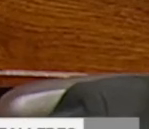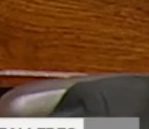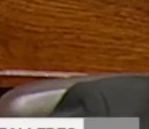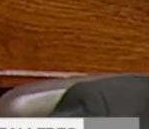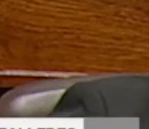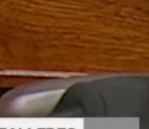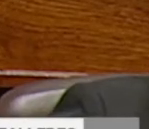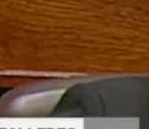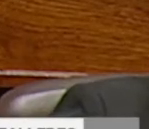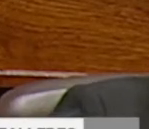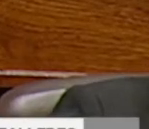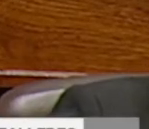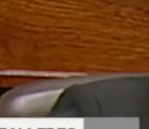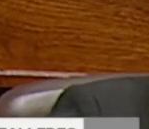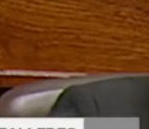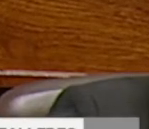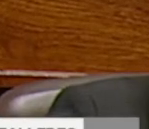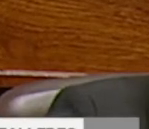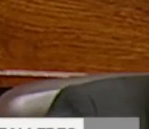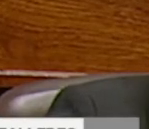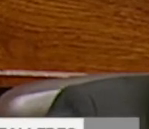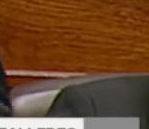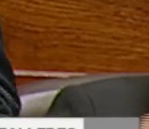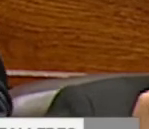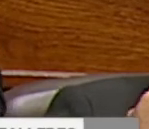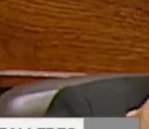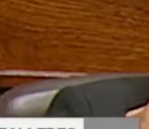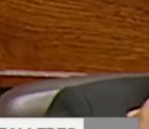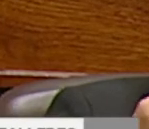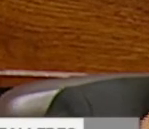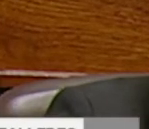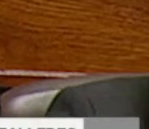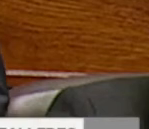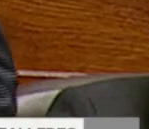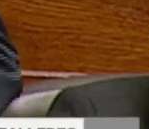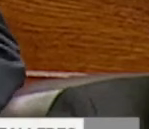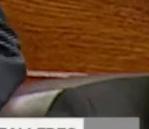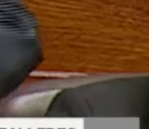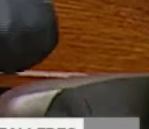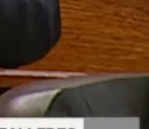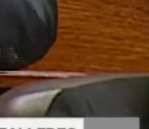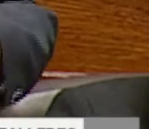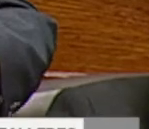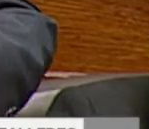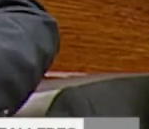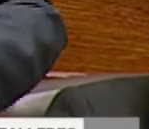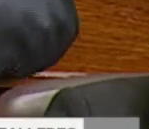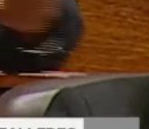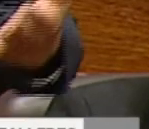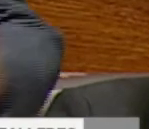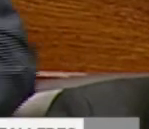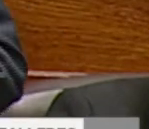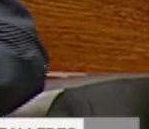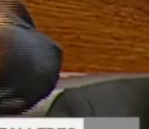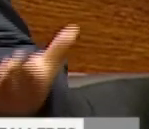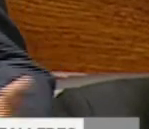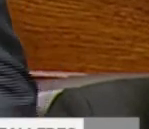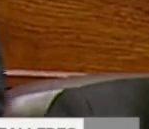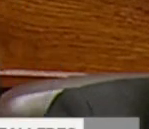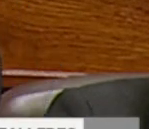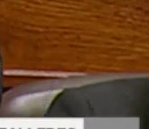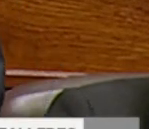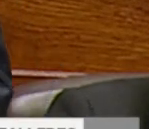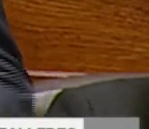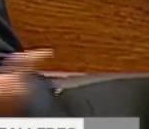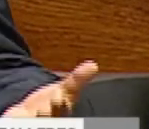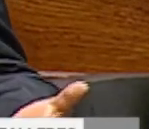tiene actividades pequeñitas. Ellos son los que necesitan de nuestro apoyo. Esos ya de mediano tamaño, grandes, necesitarán de